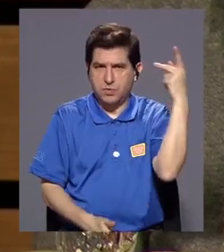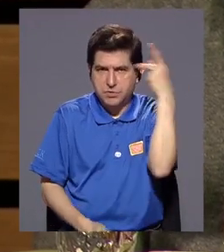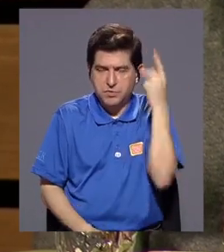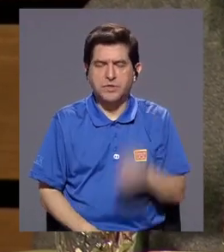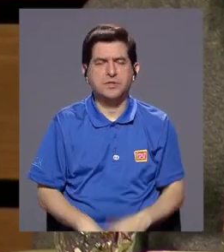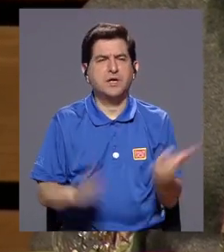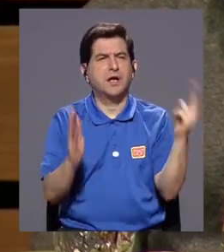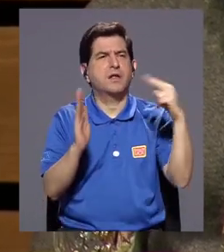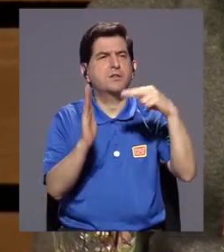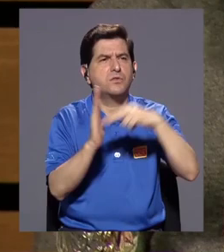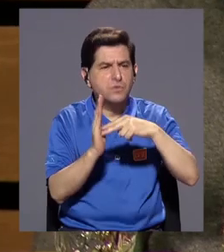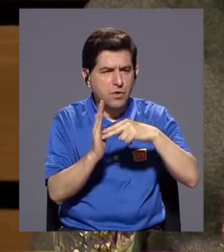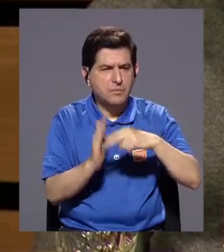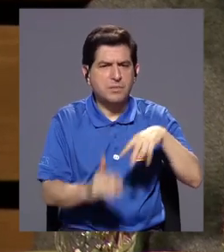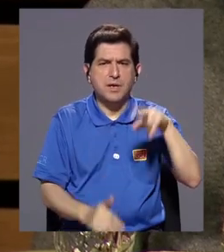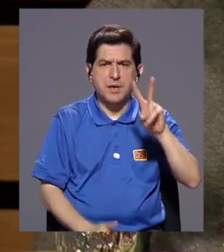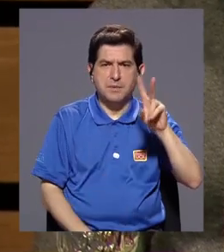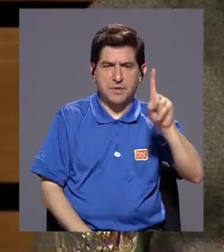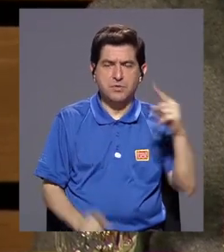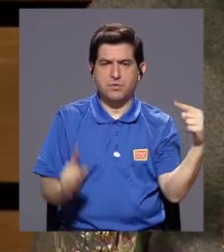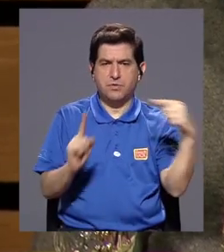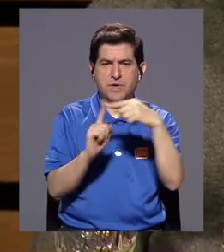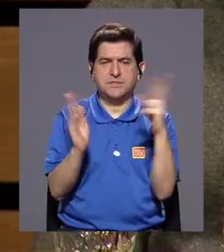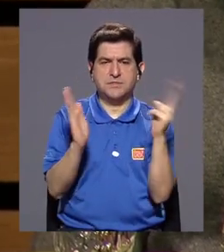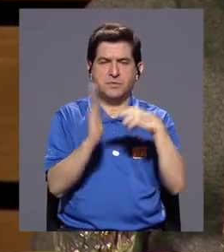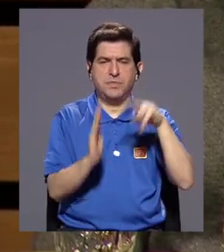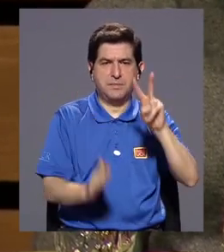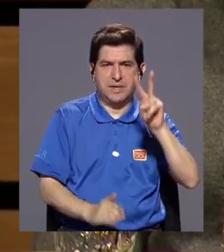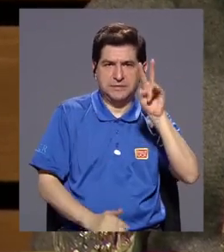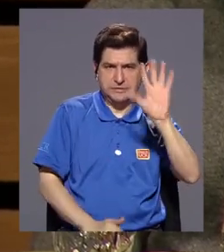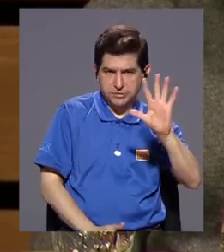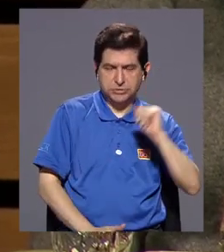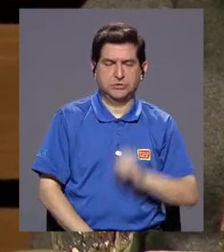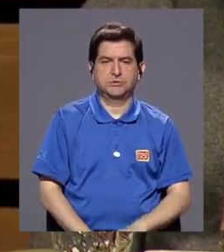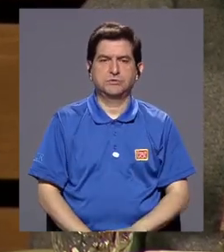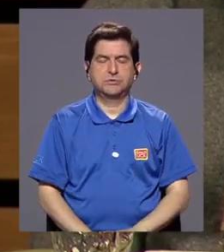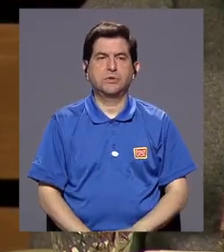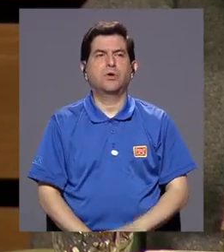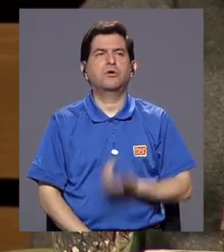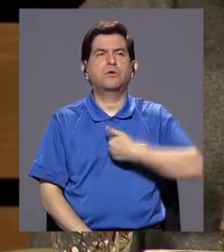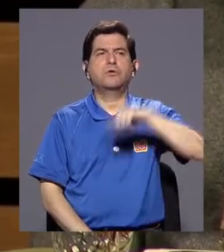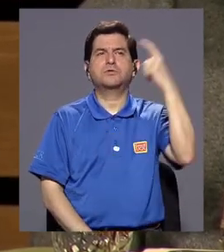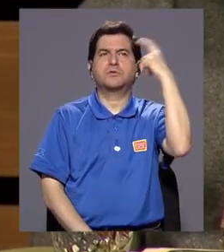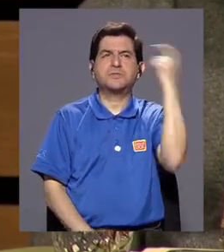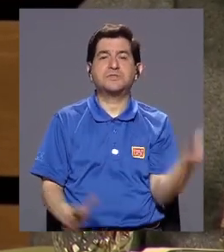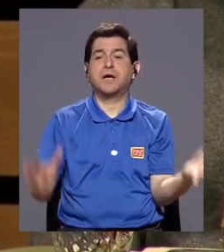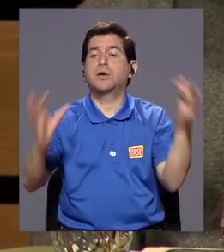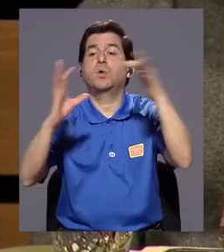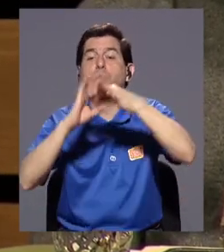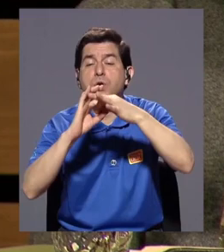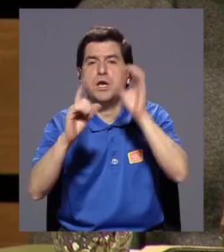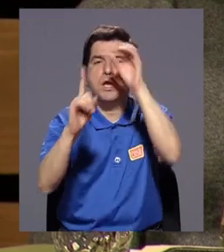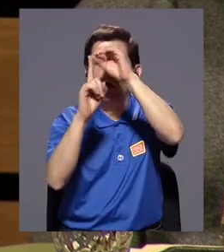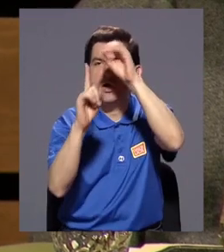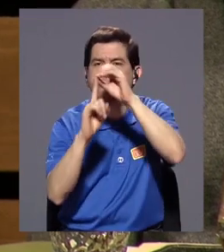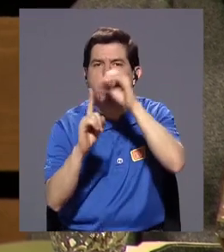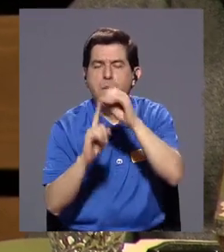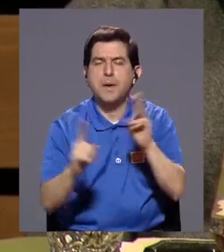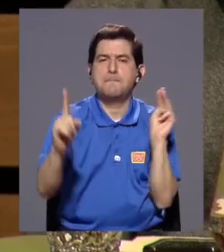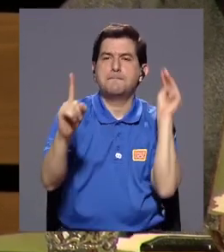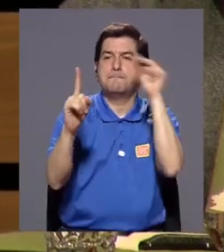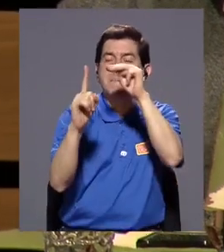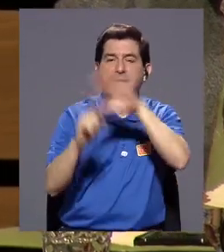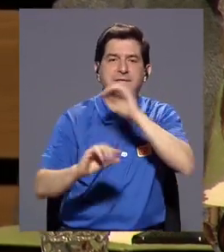2021 a 2025, las pensamos vincular con objetivos, metas e indicadores que sean